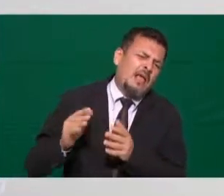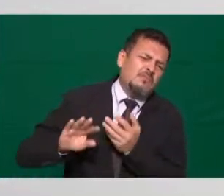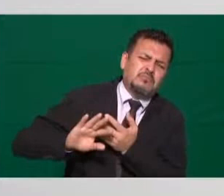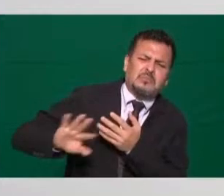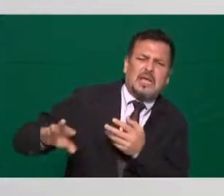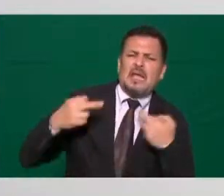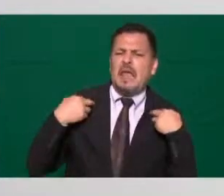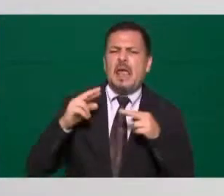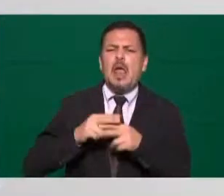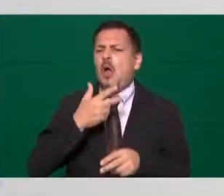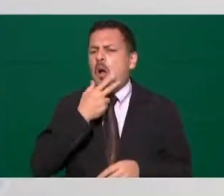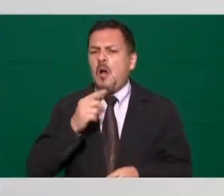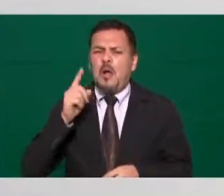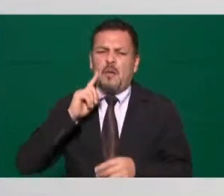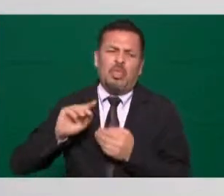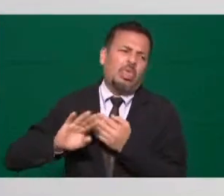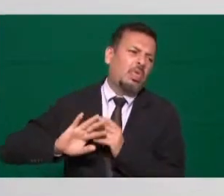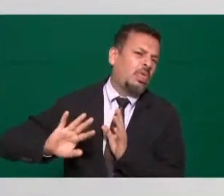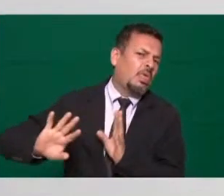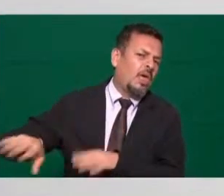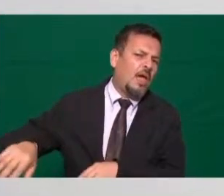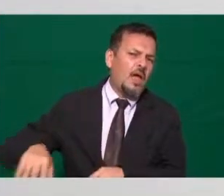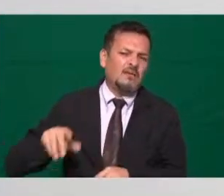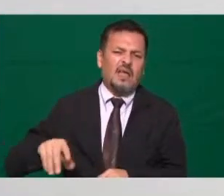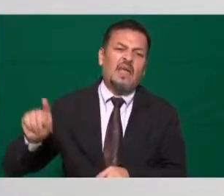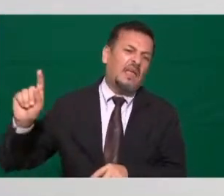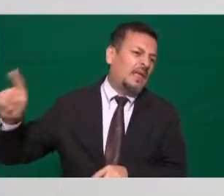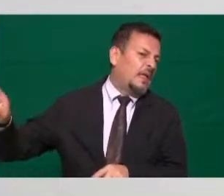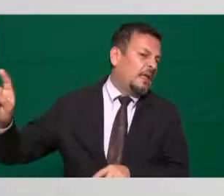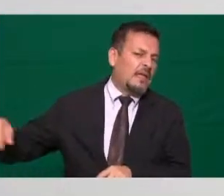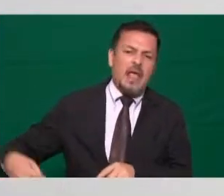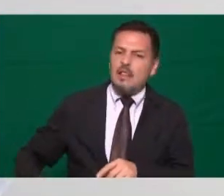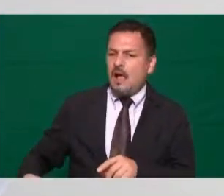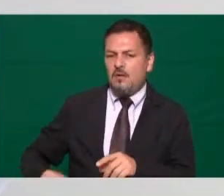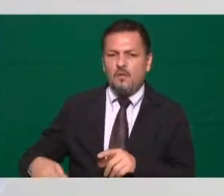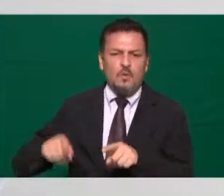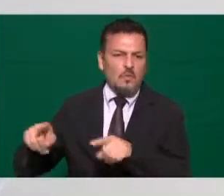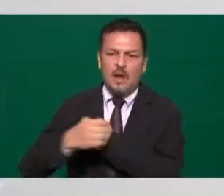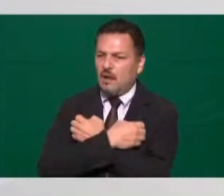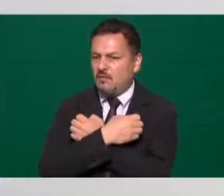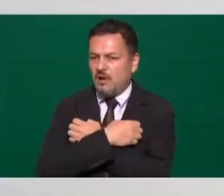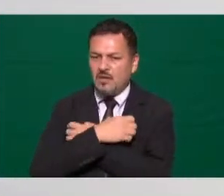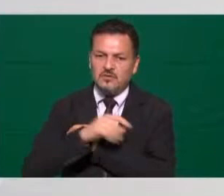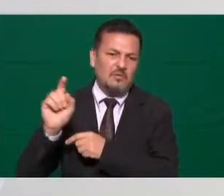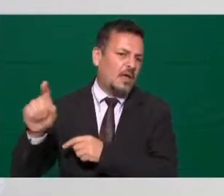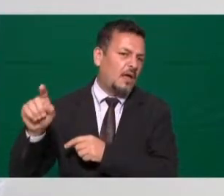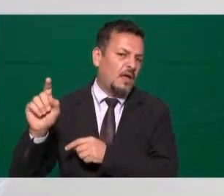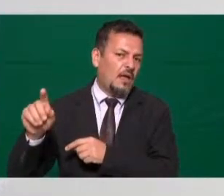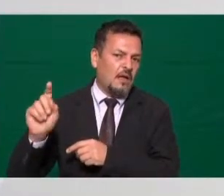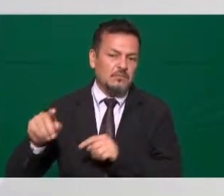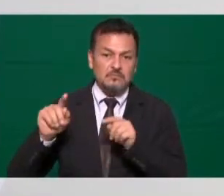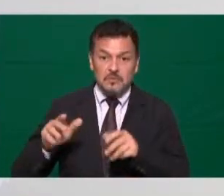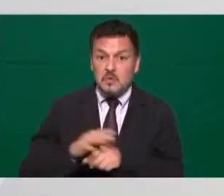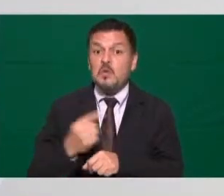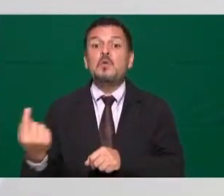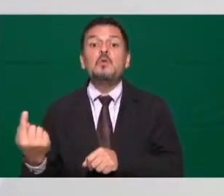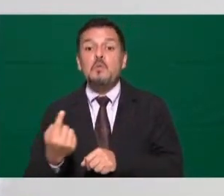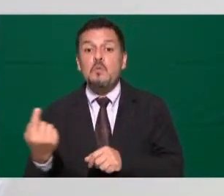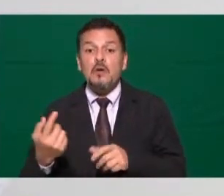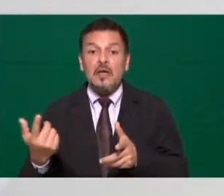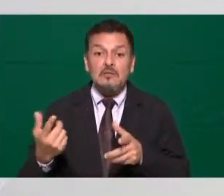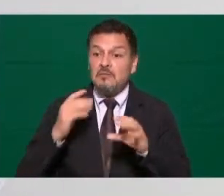las maestras y los maestros, se les culpaba de todo en el sistema educativo, en buena medida producto de